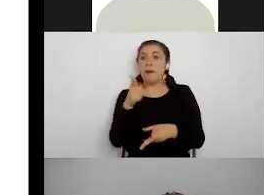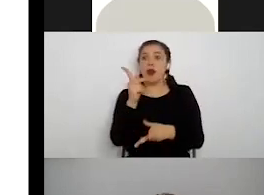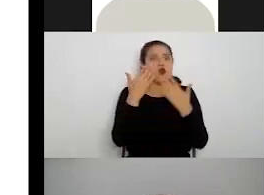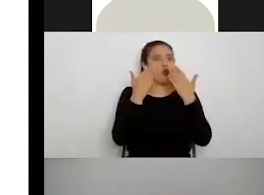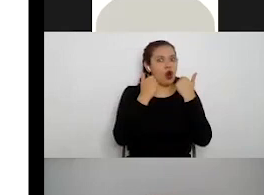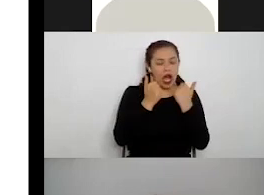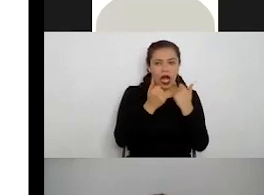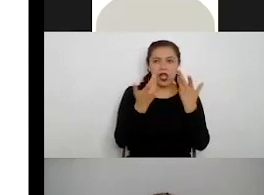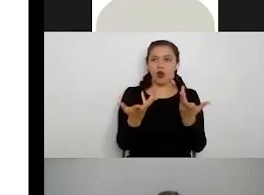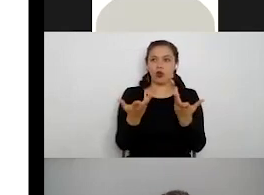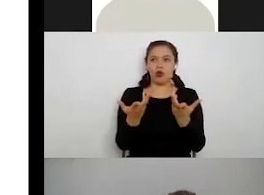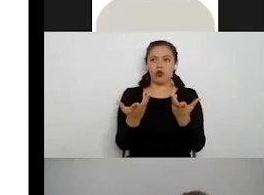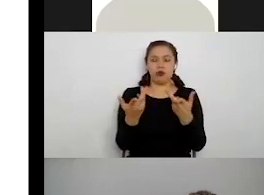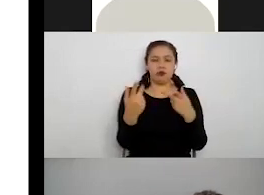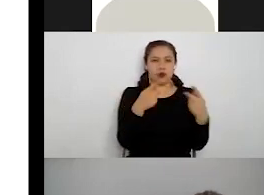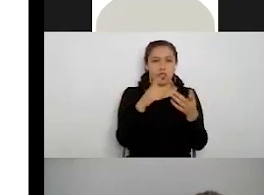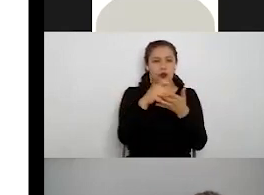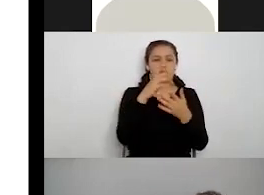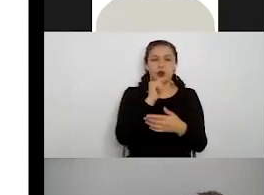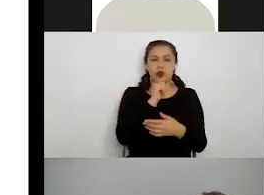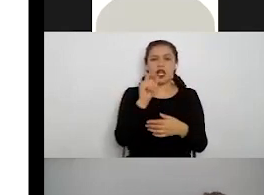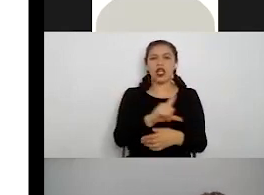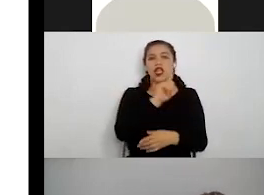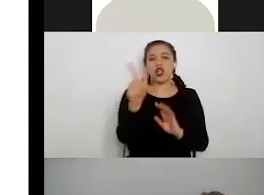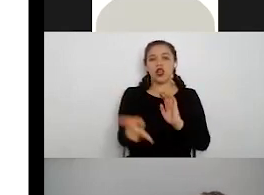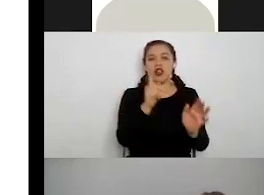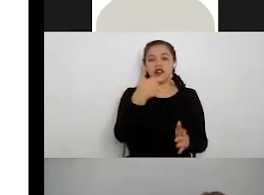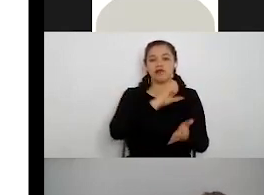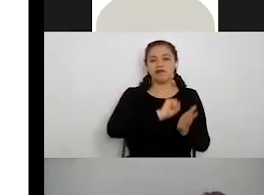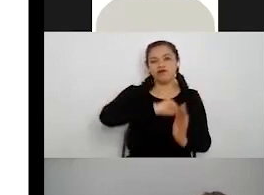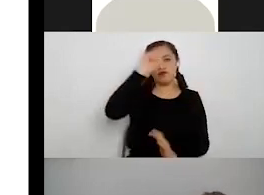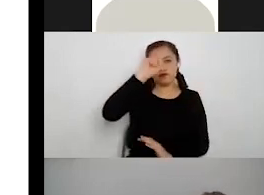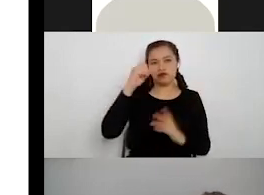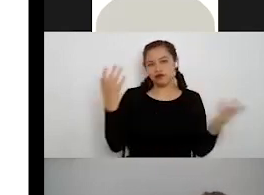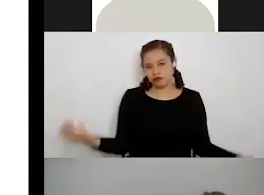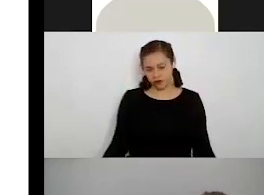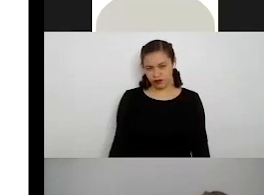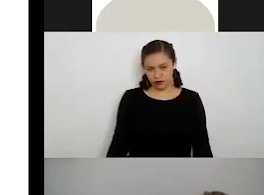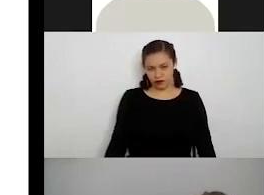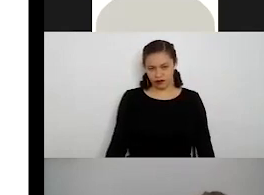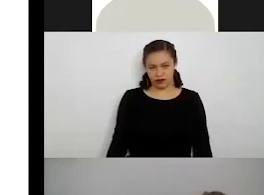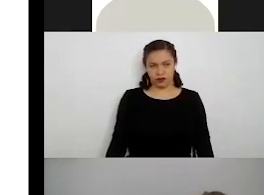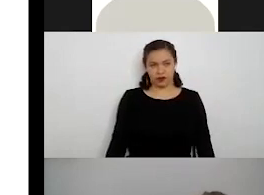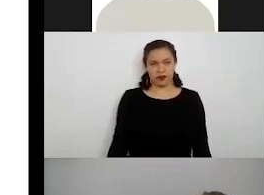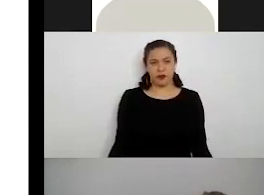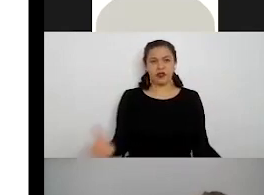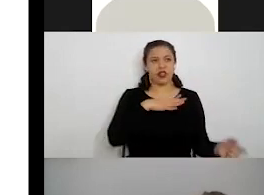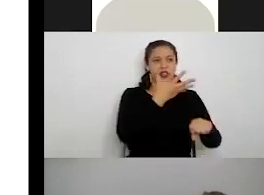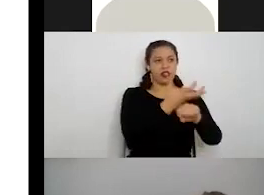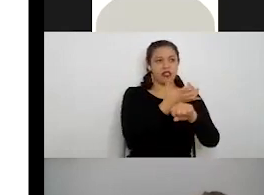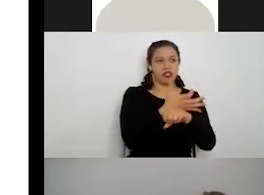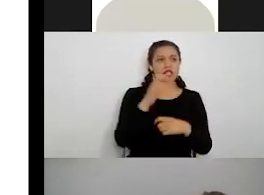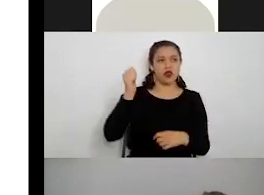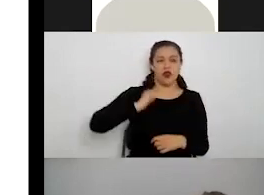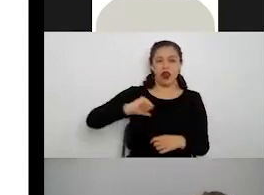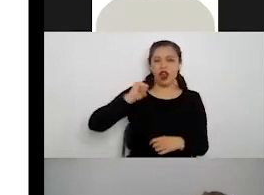estaban, y repuntara la inflación. Esto fue lo que pasó. Esta es la inflación. Ahí tenemos Estados Unidos, a Canadá, al